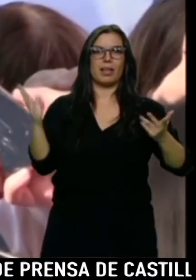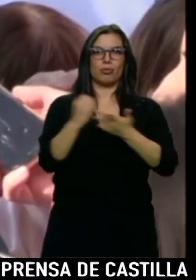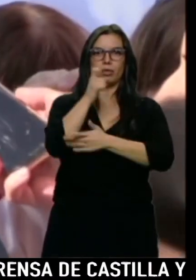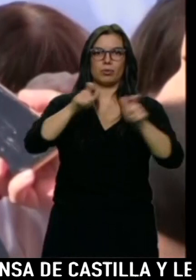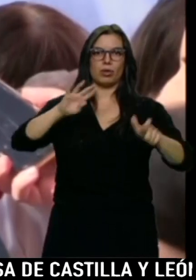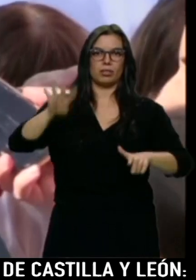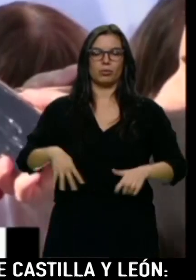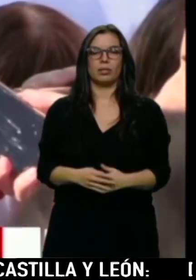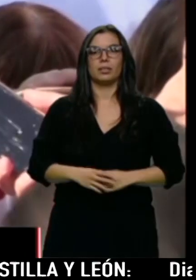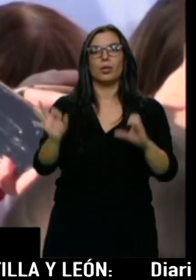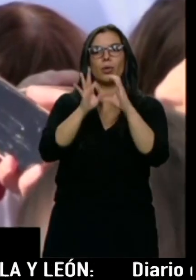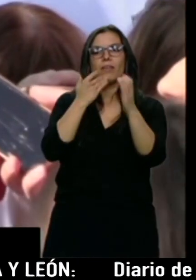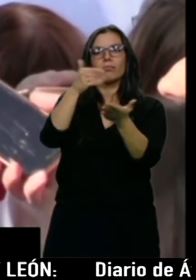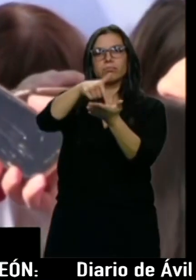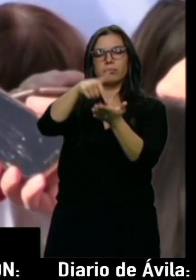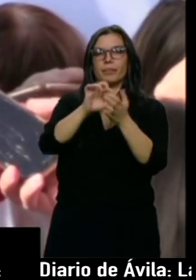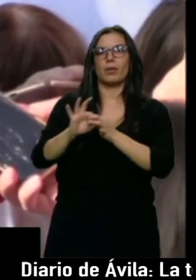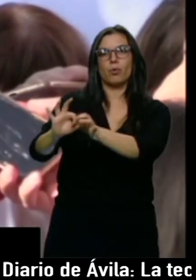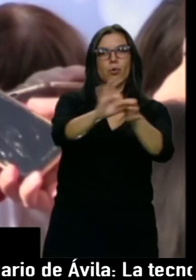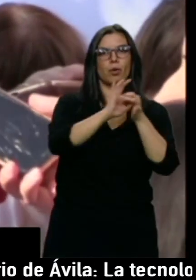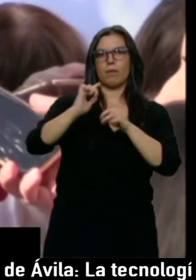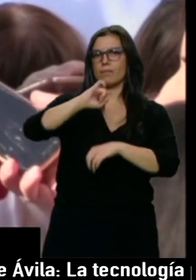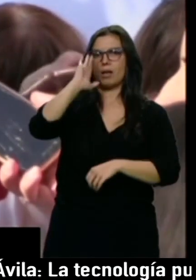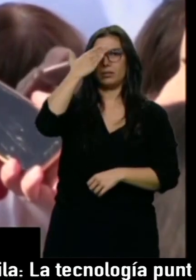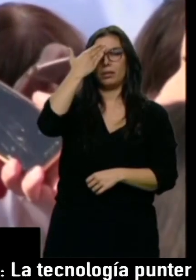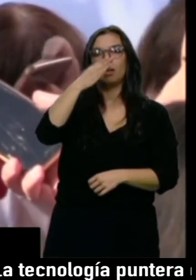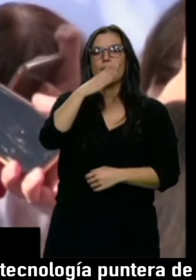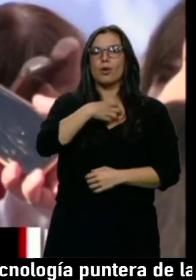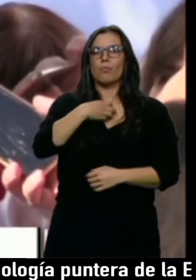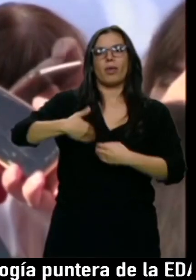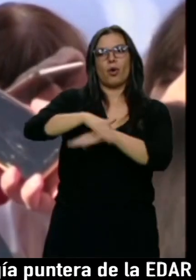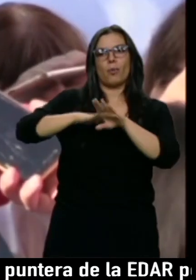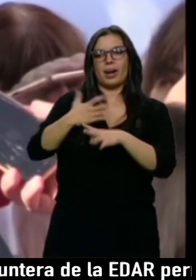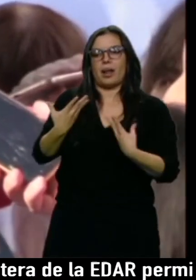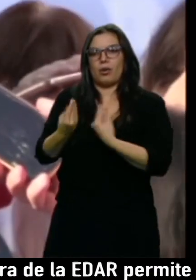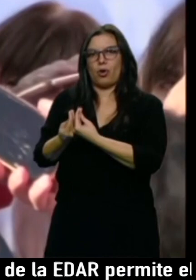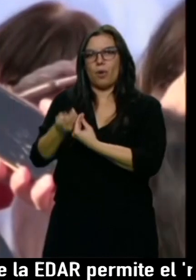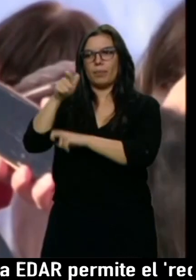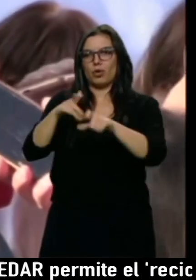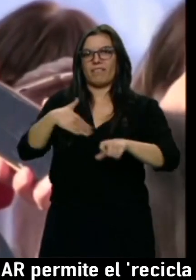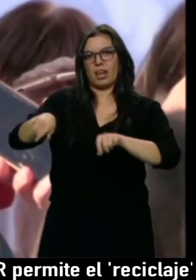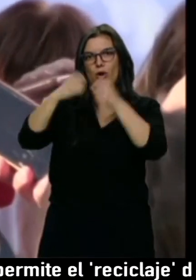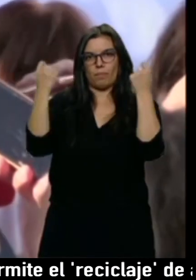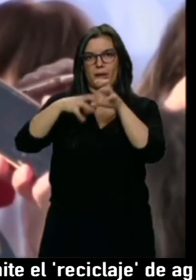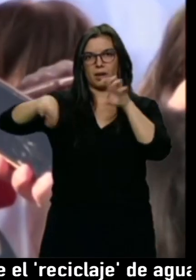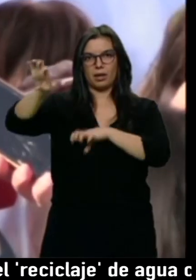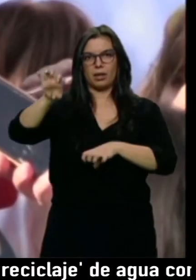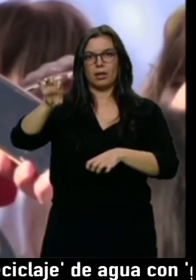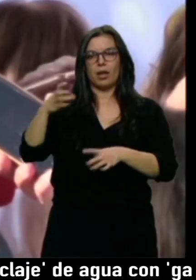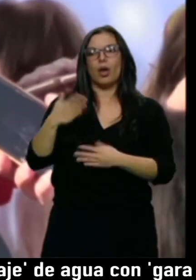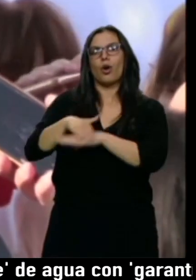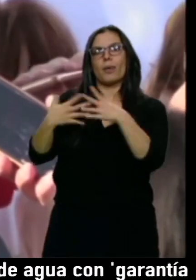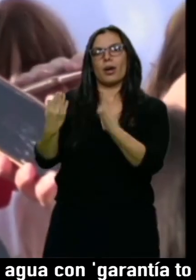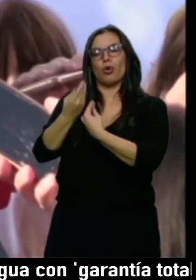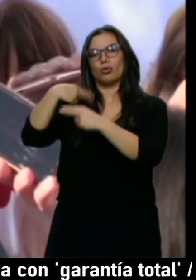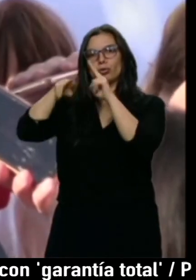reivindica la unidad. La unión más que nunca. No se puede gobernar con los que quieren romper este país. No se puede gobernar con Torra, no se puede gobernar con